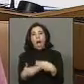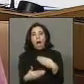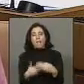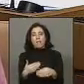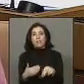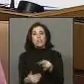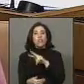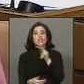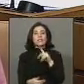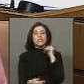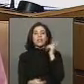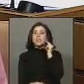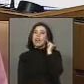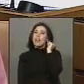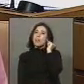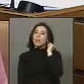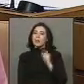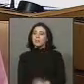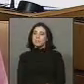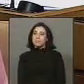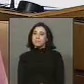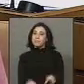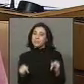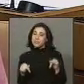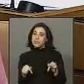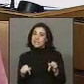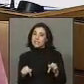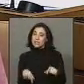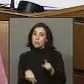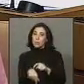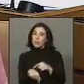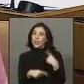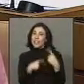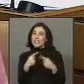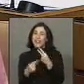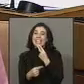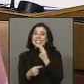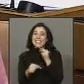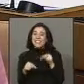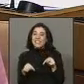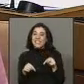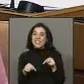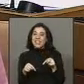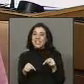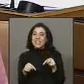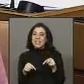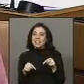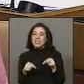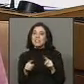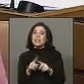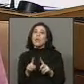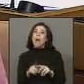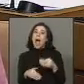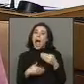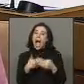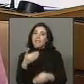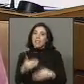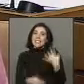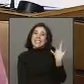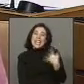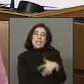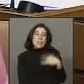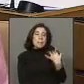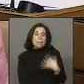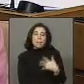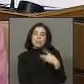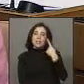Servicio Nacional de la Mujer. Hoy día, este momento histórico que vivimos, estamos dando un gran avance y un paso